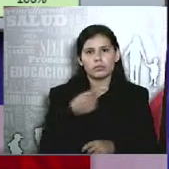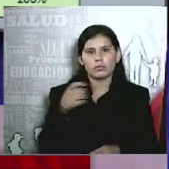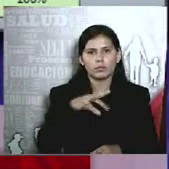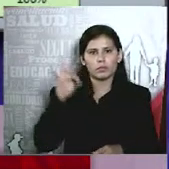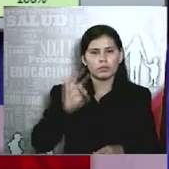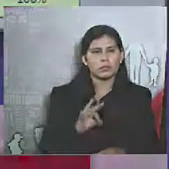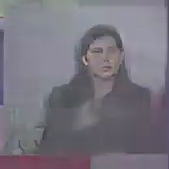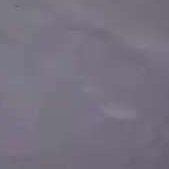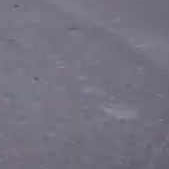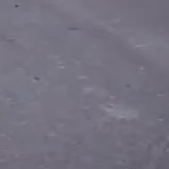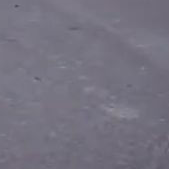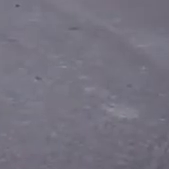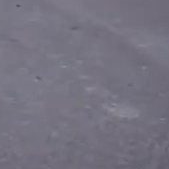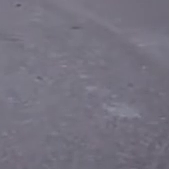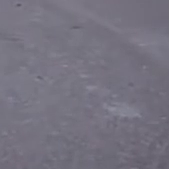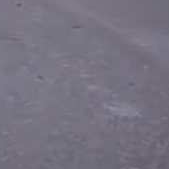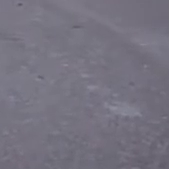100% de la agencia.